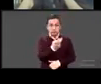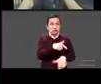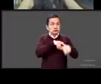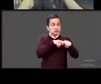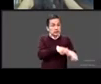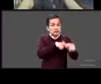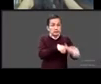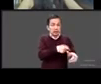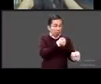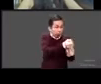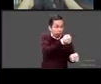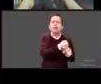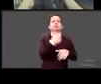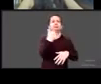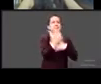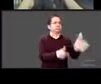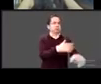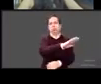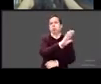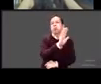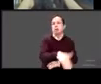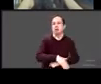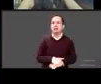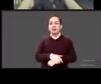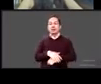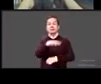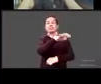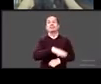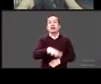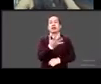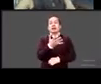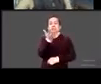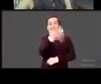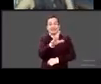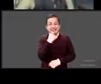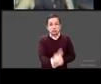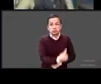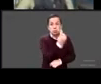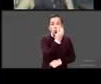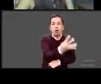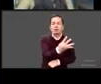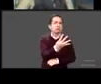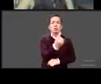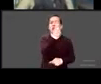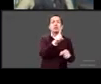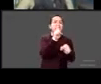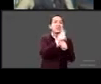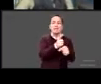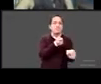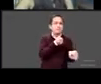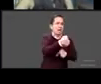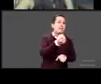sabemos también que 4 niños y niñas adolescentes son asesinados en el país diariamente, que 8 de cada 10 fueron